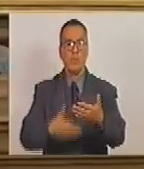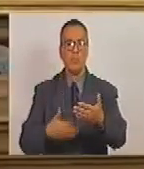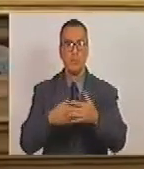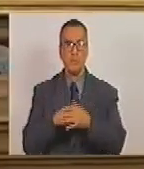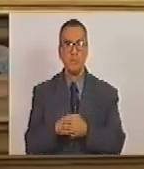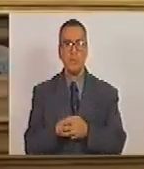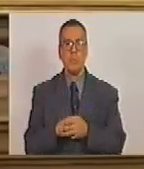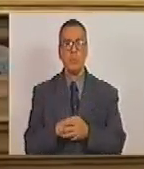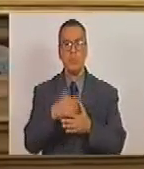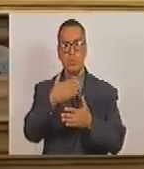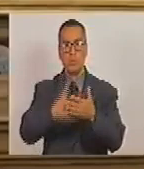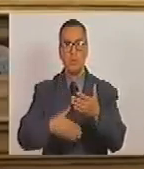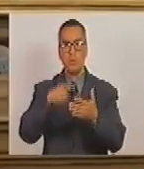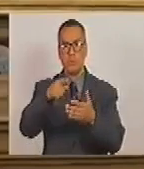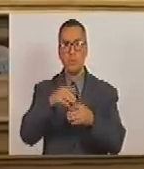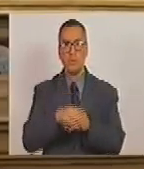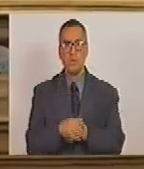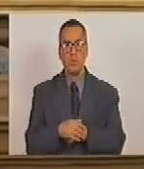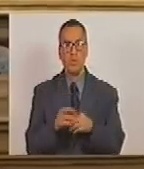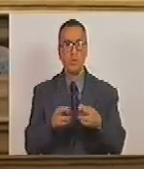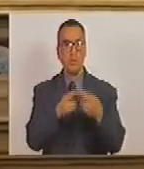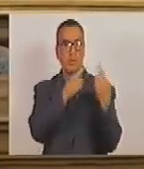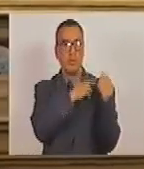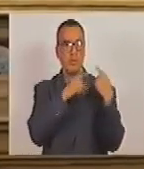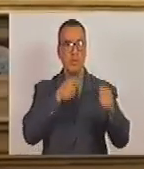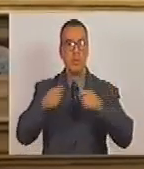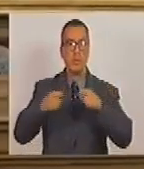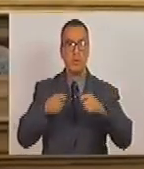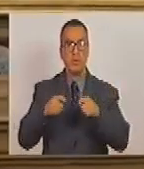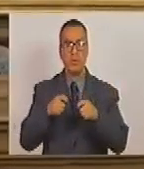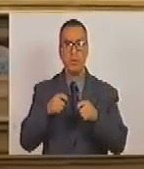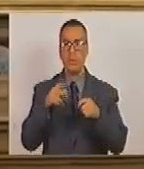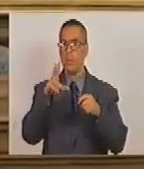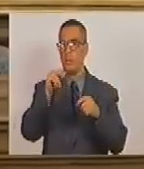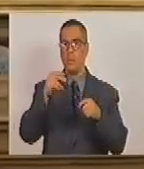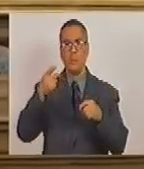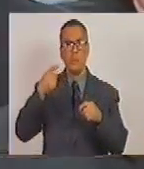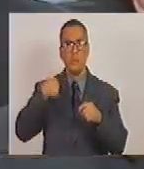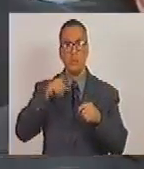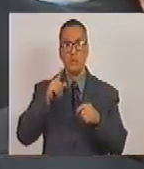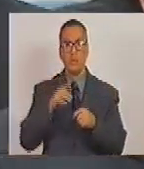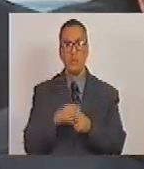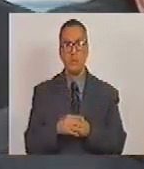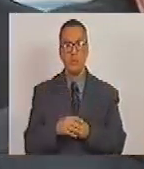un documento en representación de un movimiento fantasma.